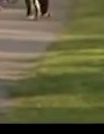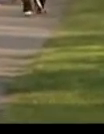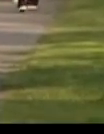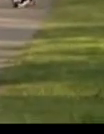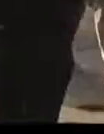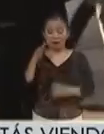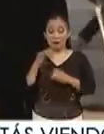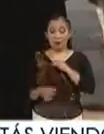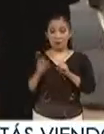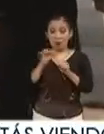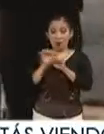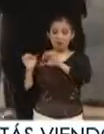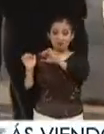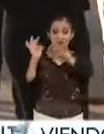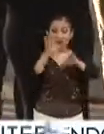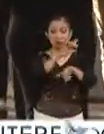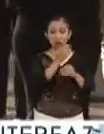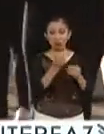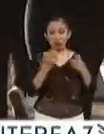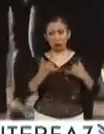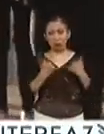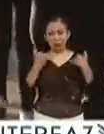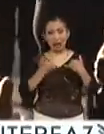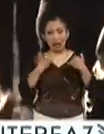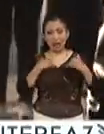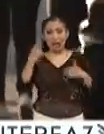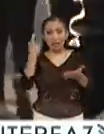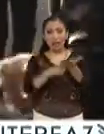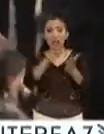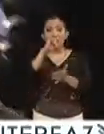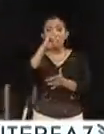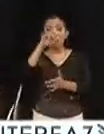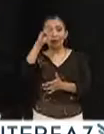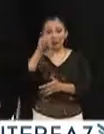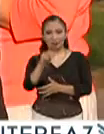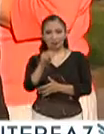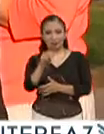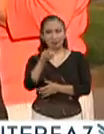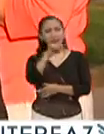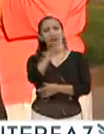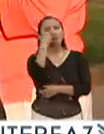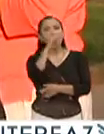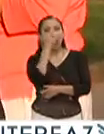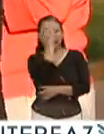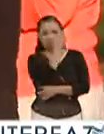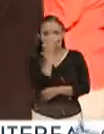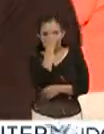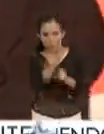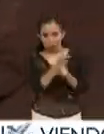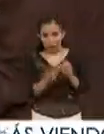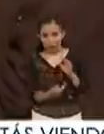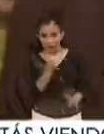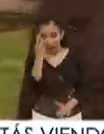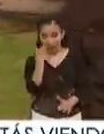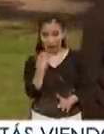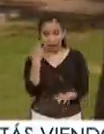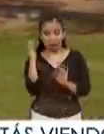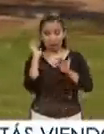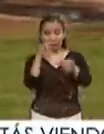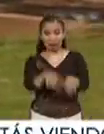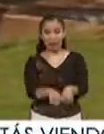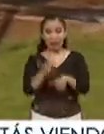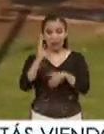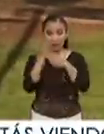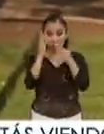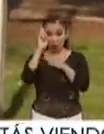El fin de semana se dieron cita cientos de jóvenes en el Instituto Politécnico Nacional para presentar la segunda vuelta del examen de admisión al